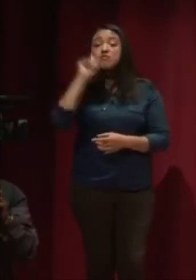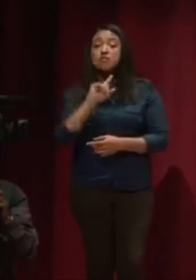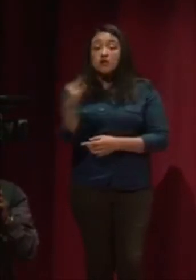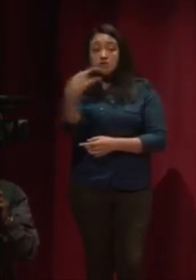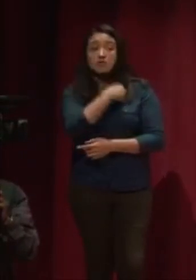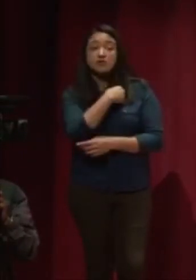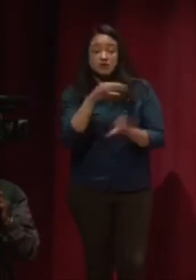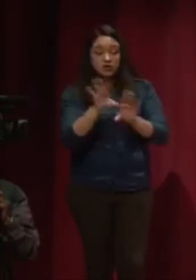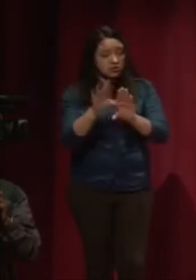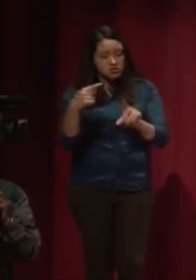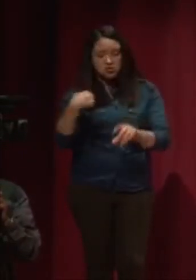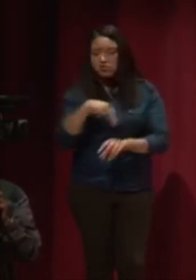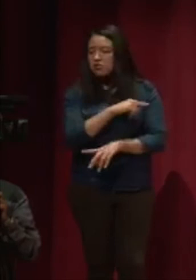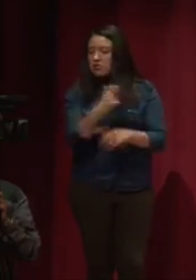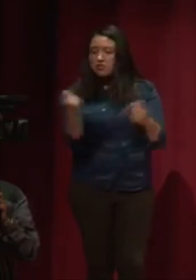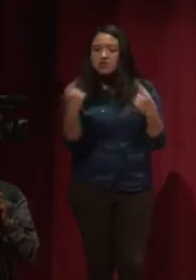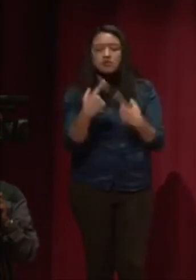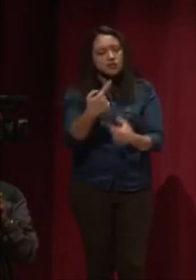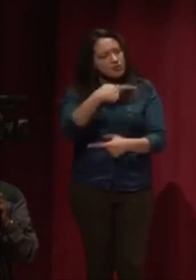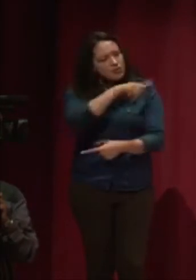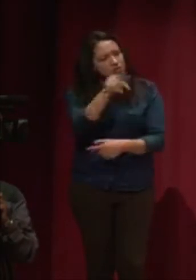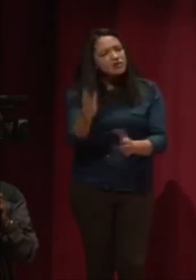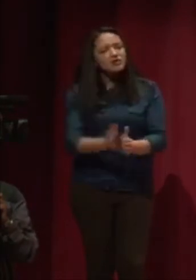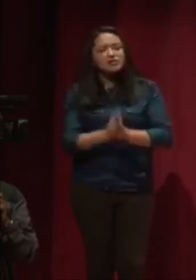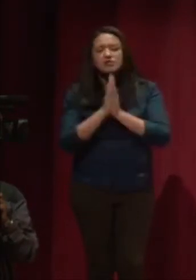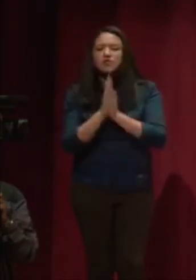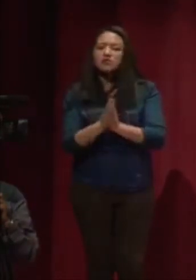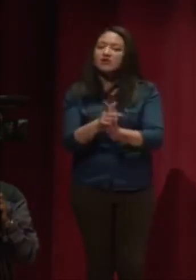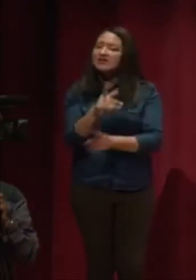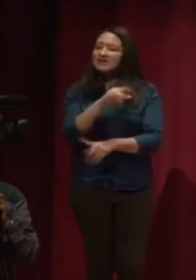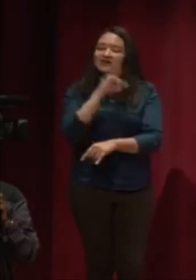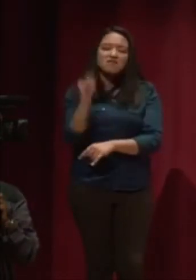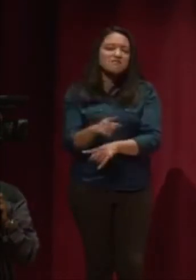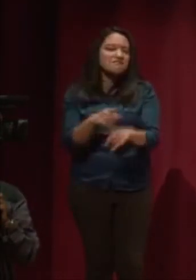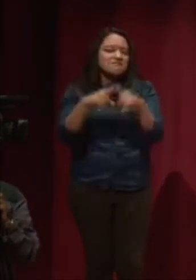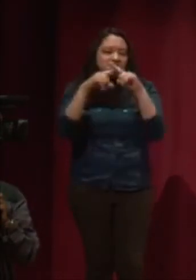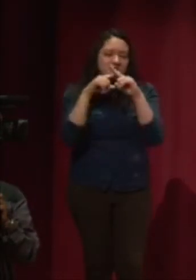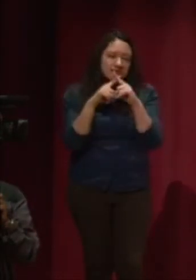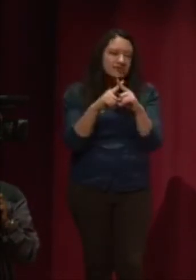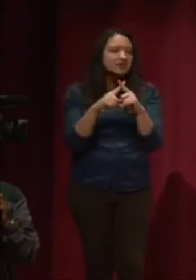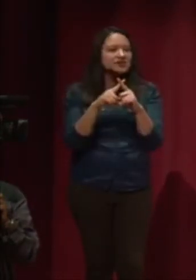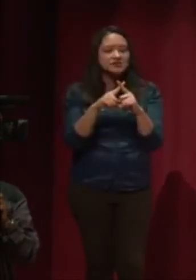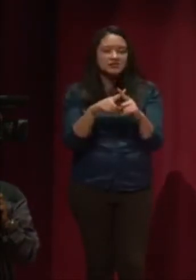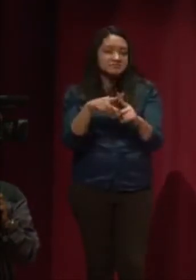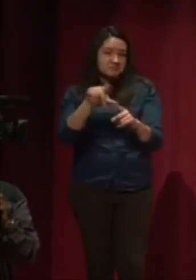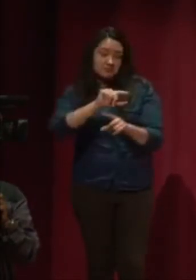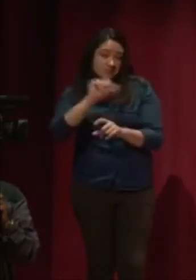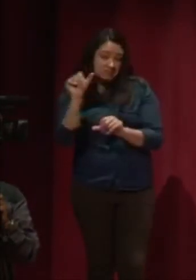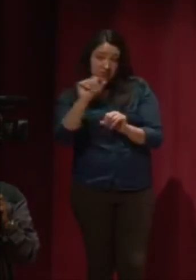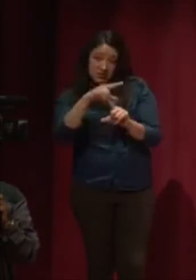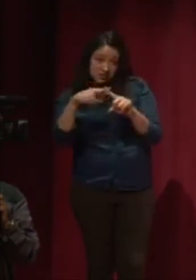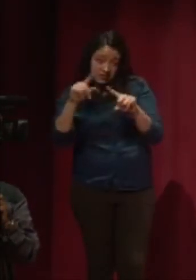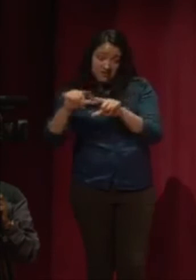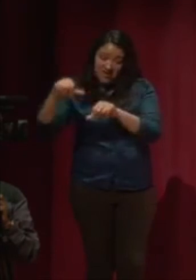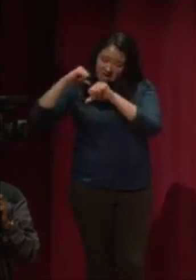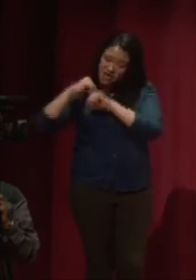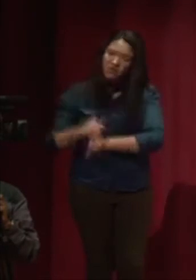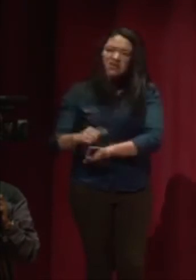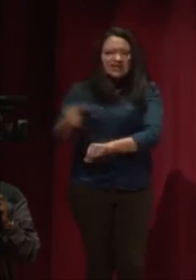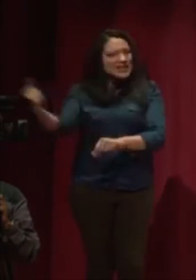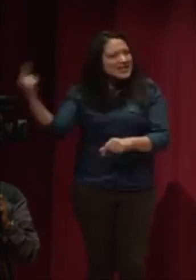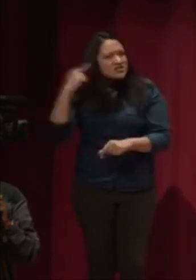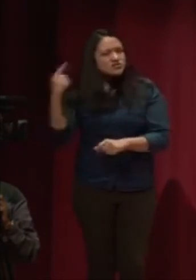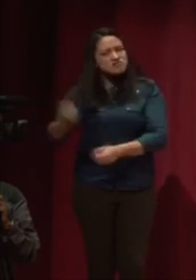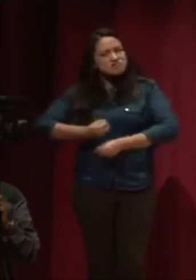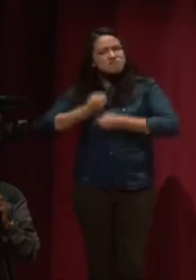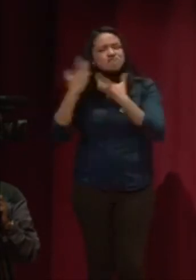víctimas como nosotras, que luchen, que no se queden calladas hasta que las autoridades las escuchen y la